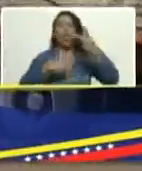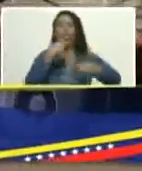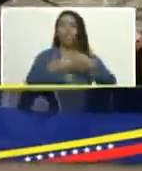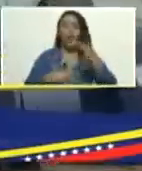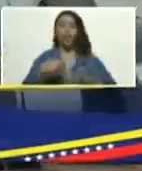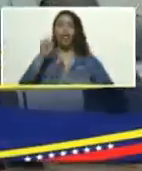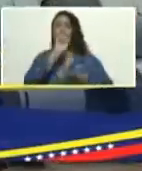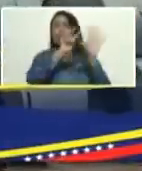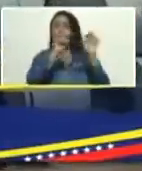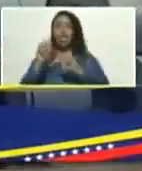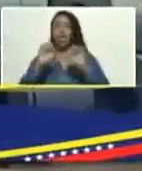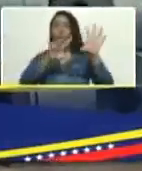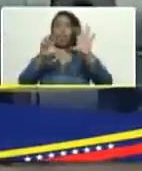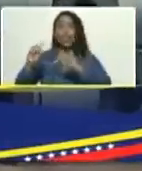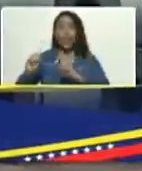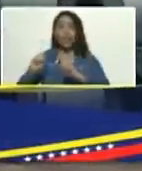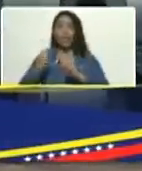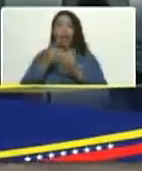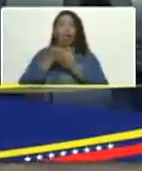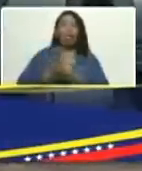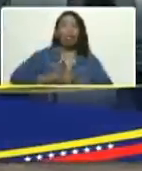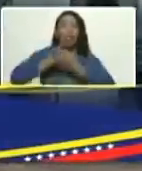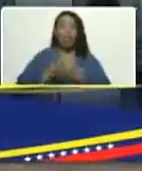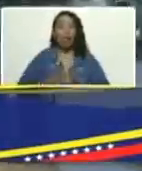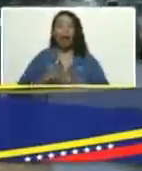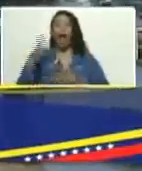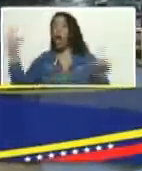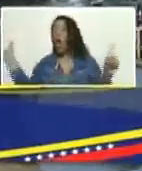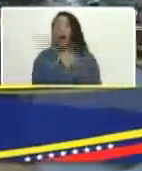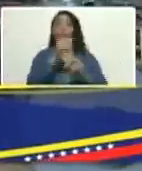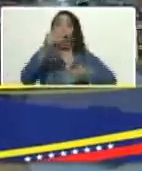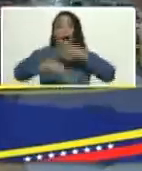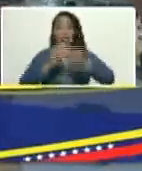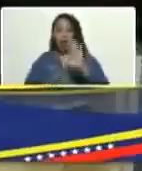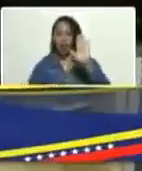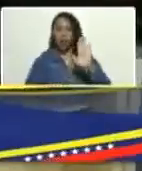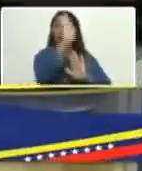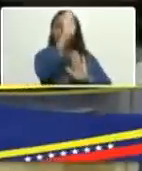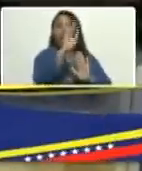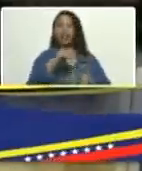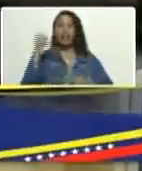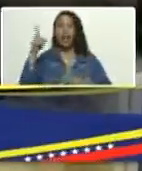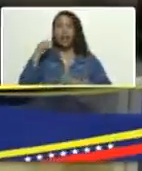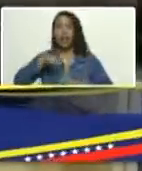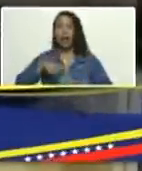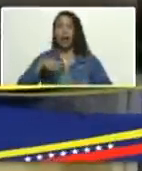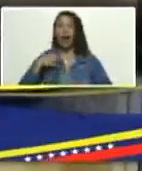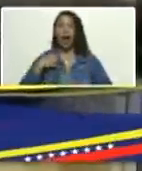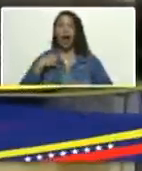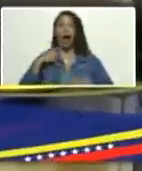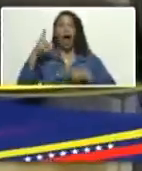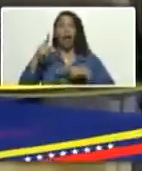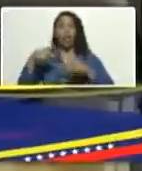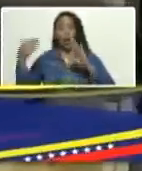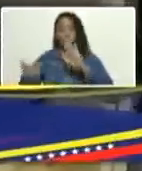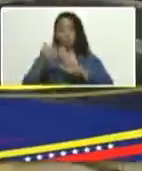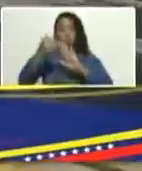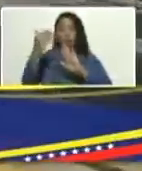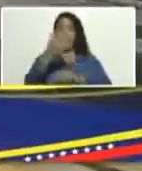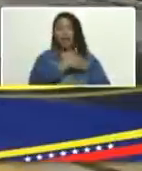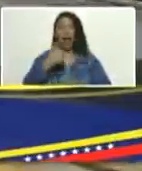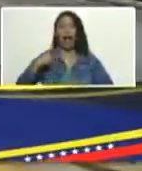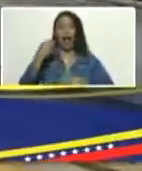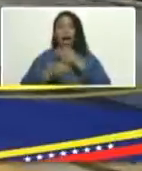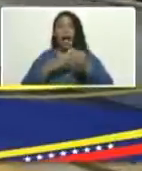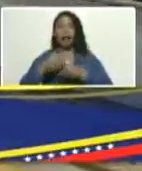más de 780 toneladas, presidente, que logramos alcanzar ayer. Eso como respuesta a esos ataques que pretenden paralizar